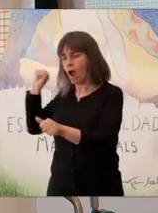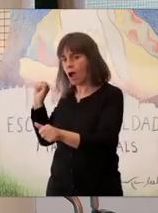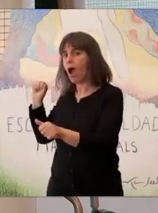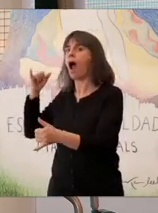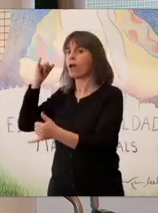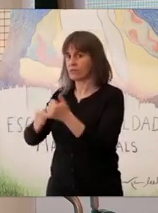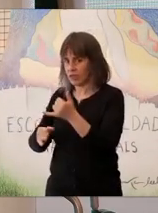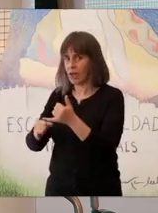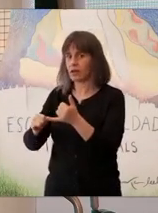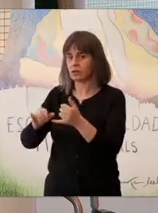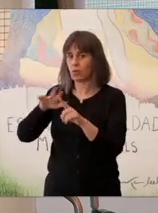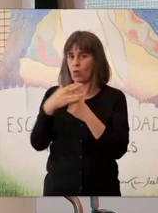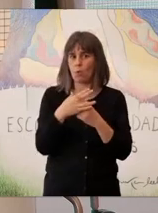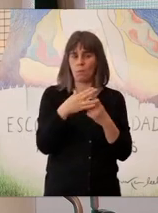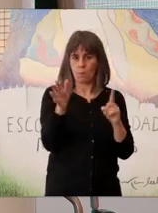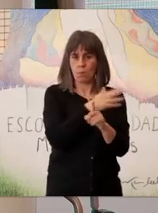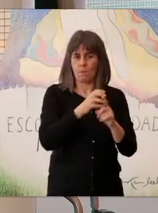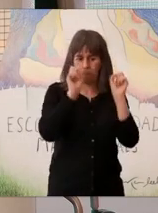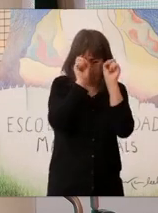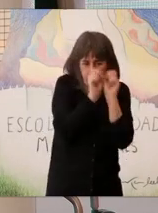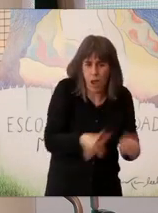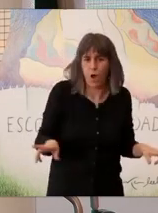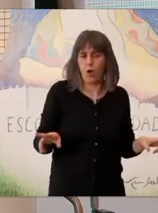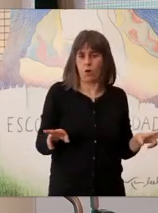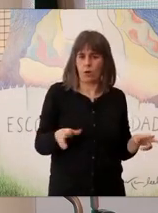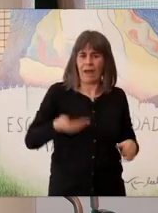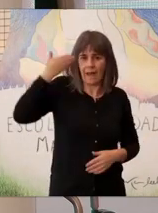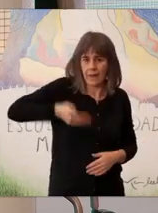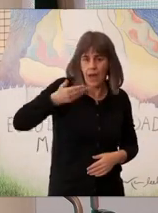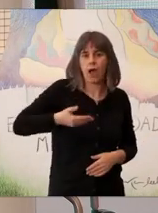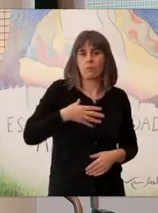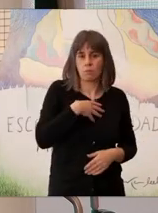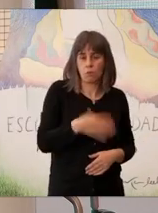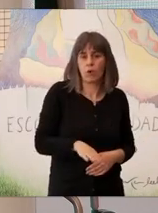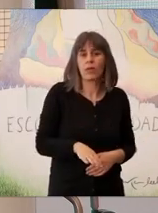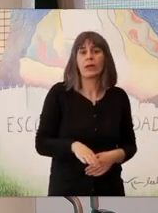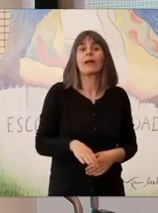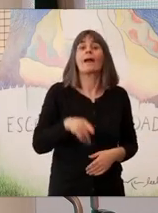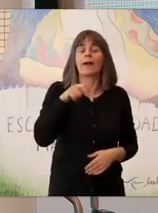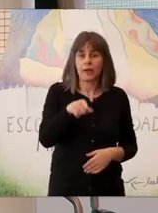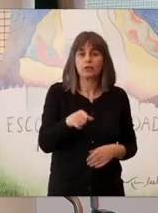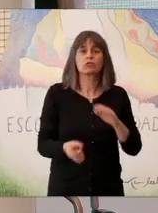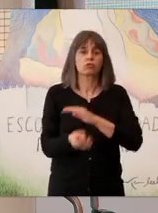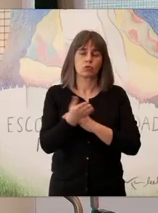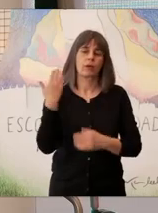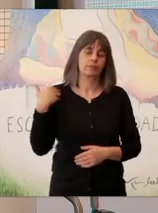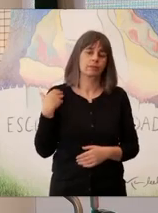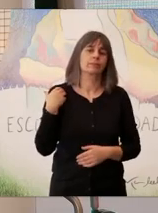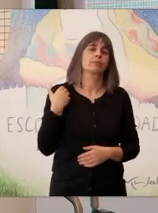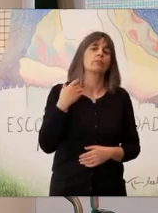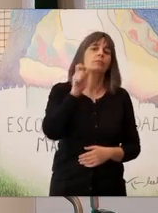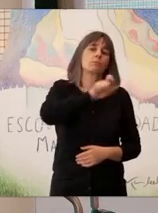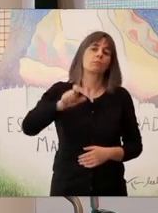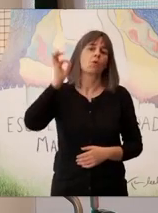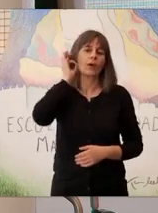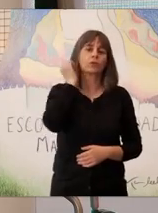lo tanto esto se planteó como consecuencia de los 12 feminicidios que se concentraron en el mes de diciembre del año